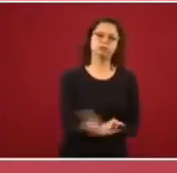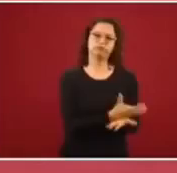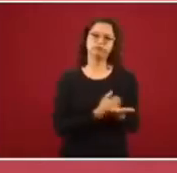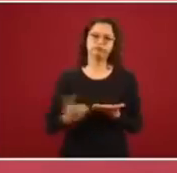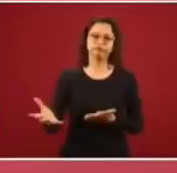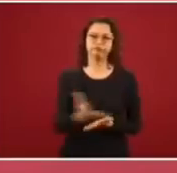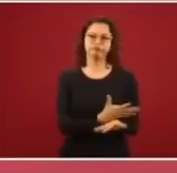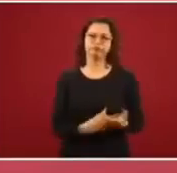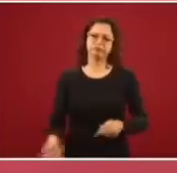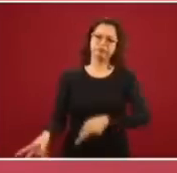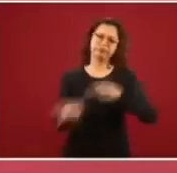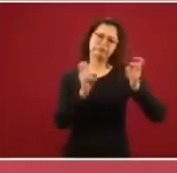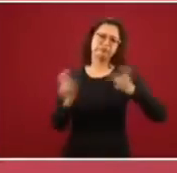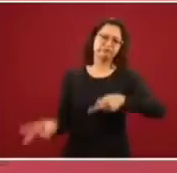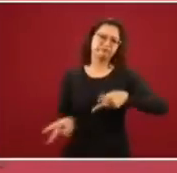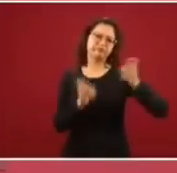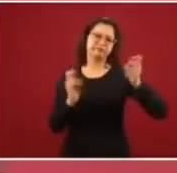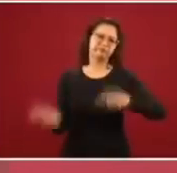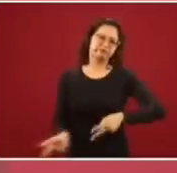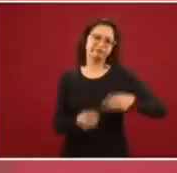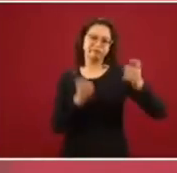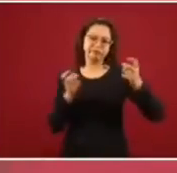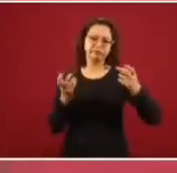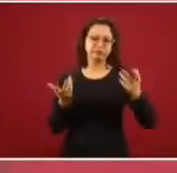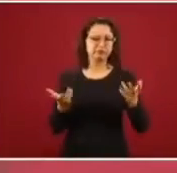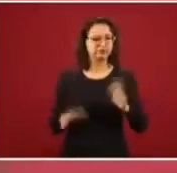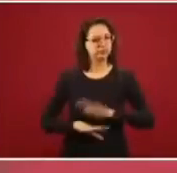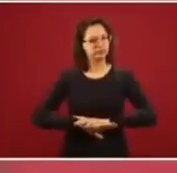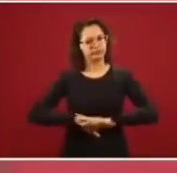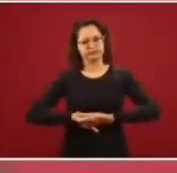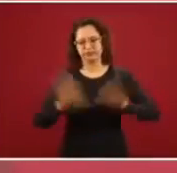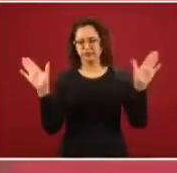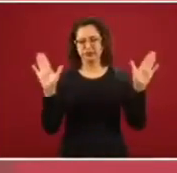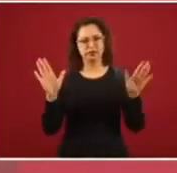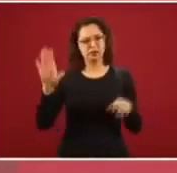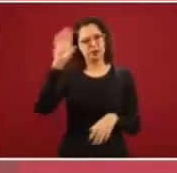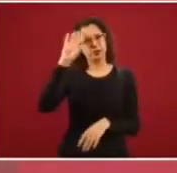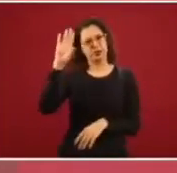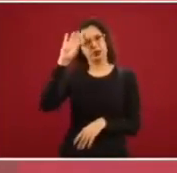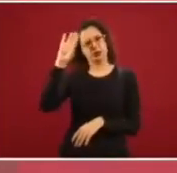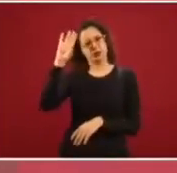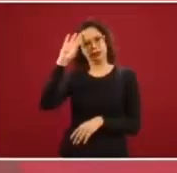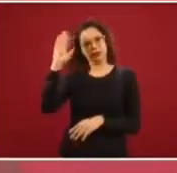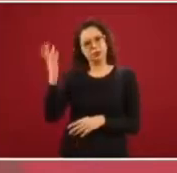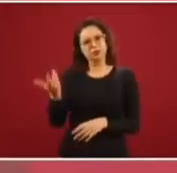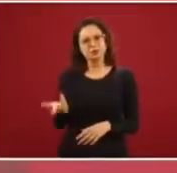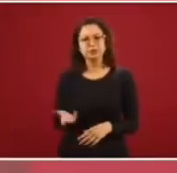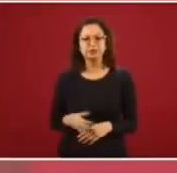robar pero este sin medida entonces